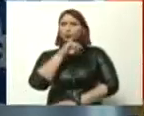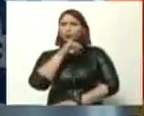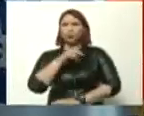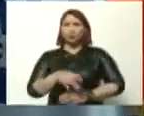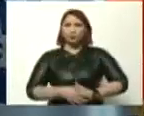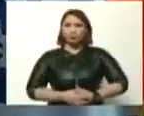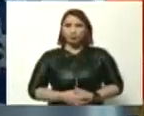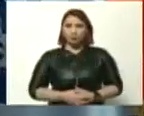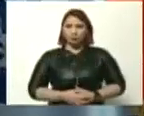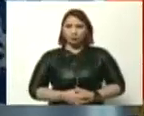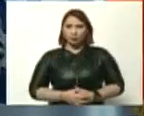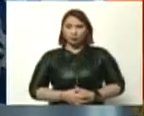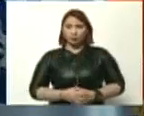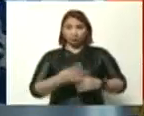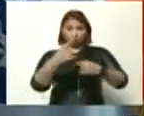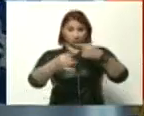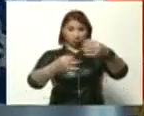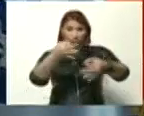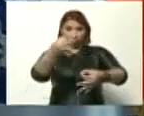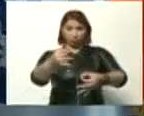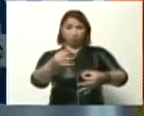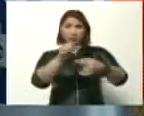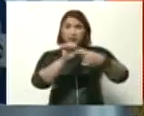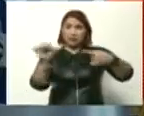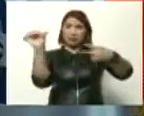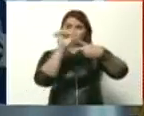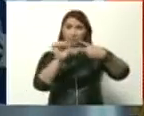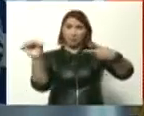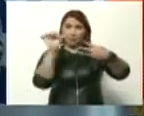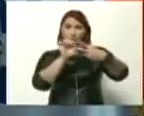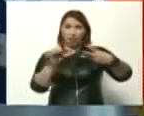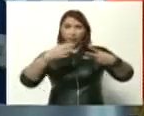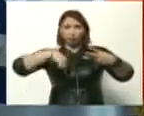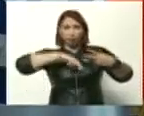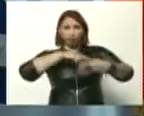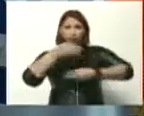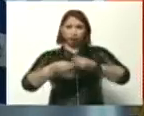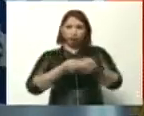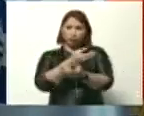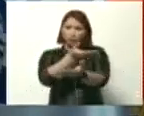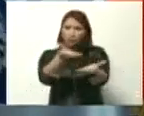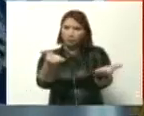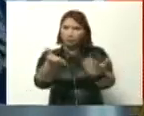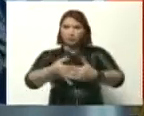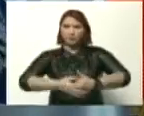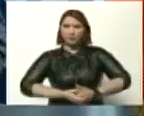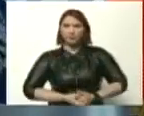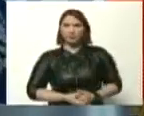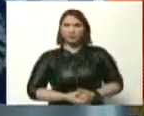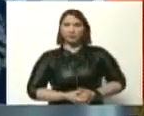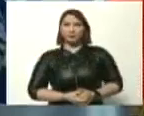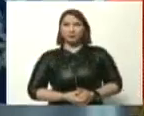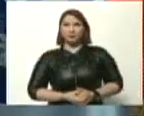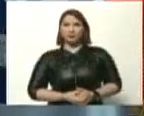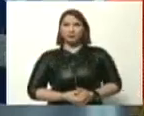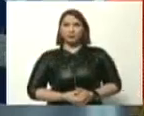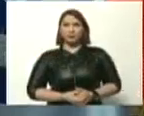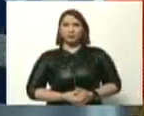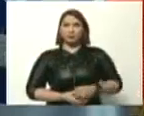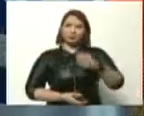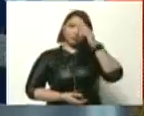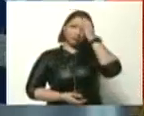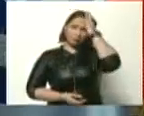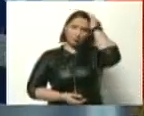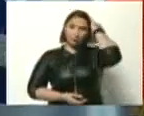de prensa semanal que siempre ofrecemos a todos ustedes, y al mismo